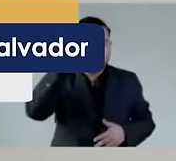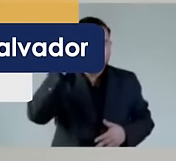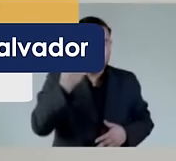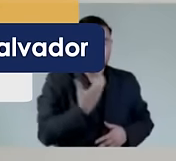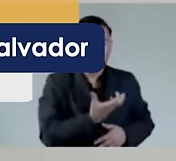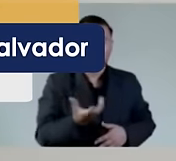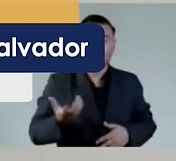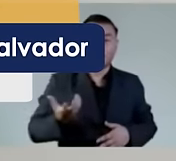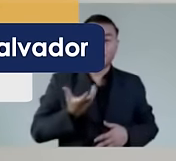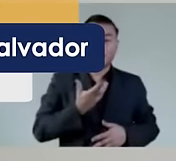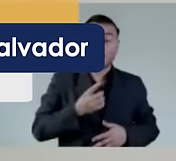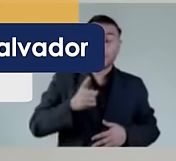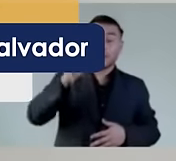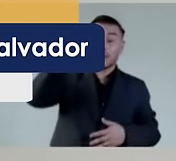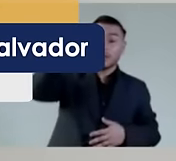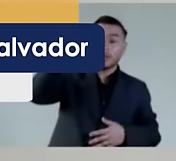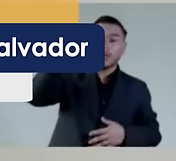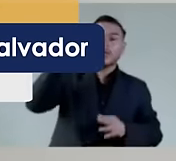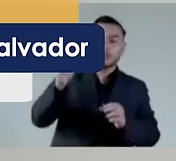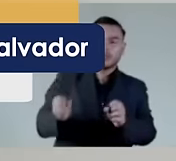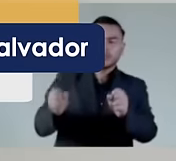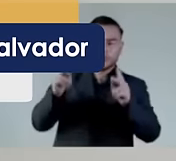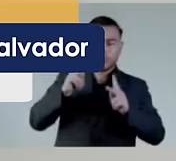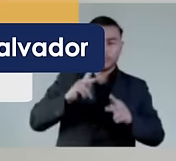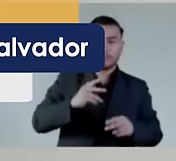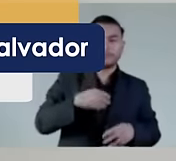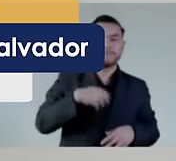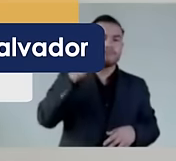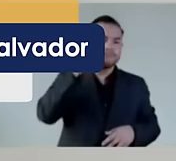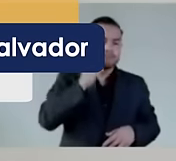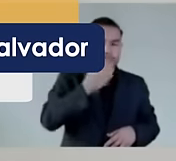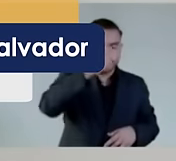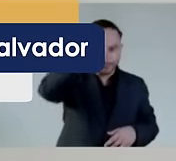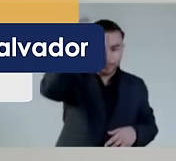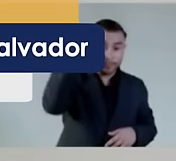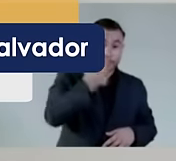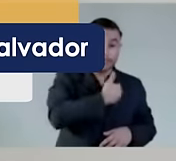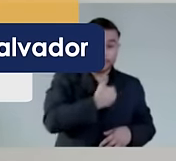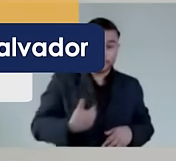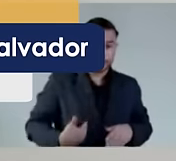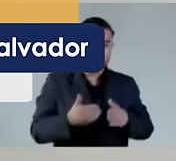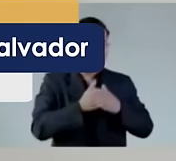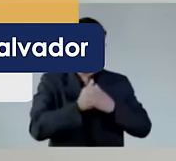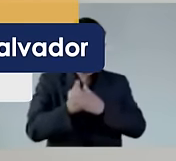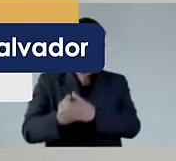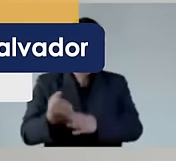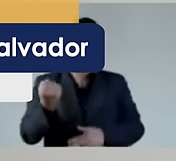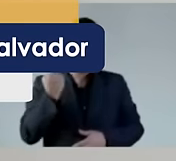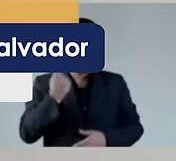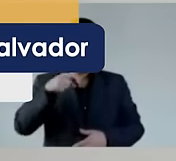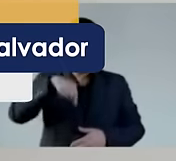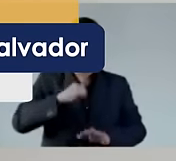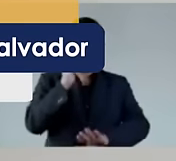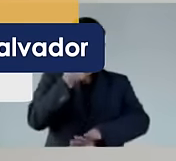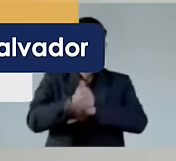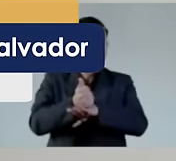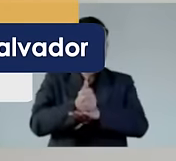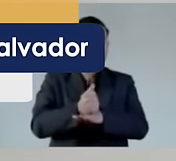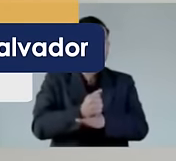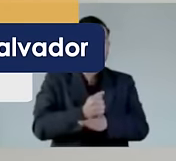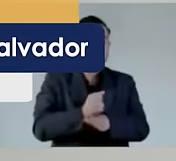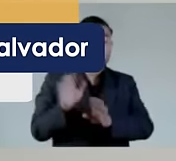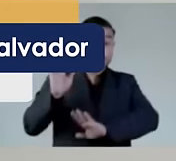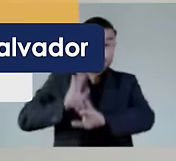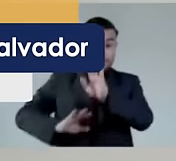divina que dios permitió que nadie busque leguía esta nación en esta hora trascendental de la historia te